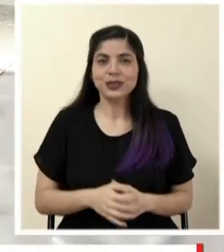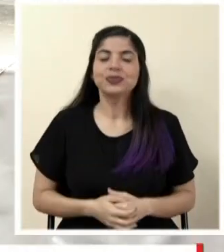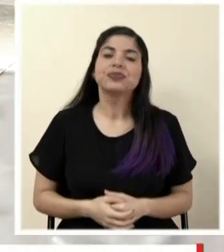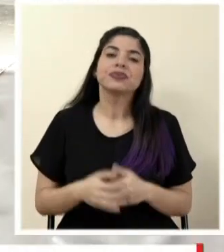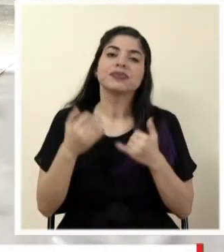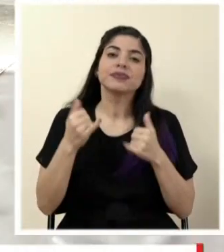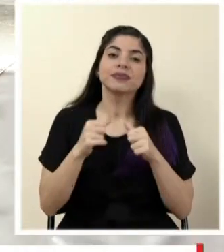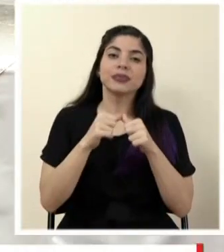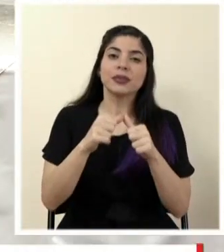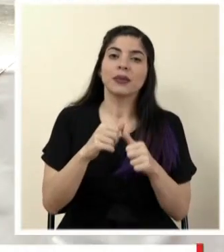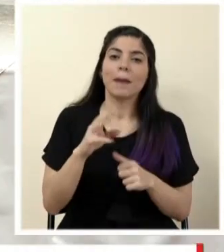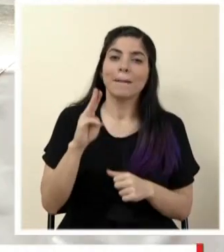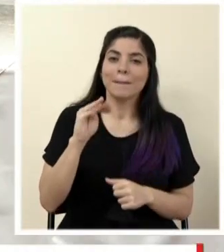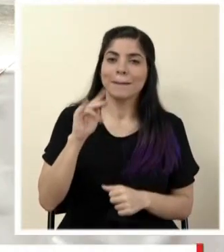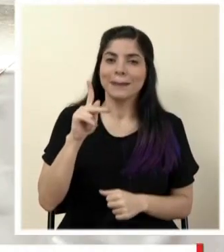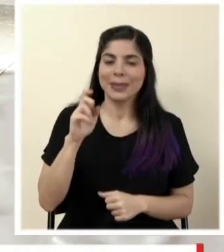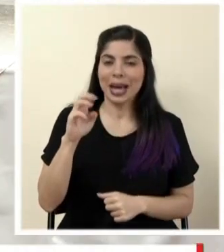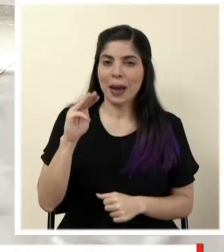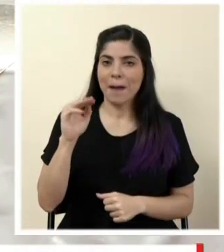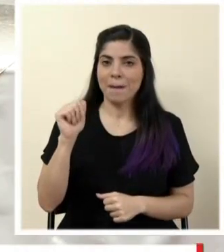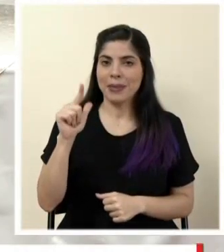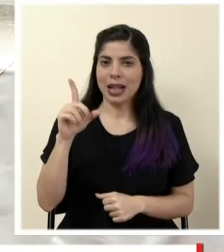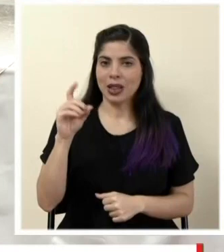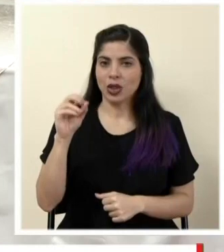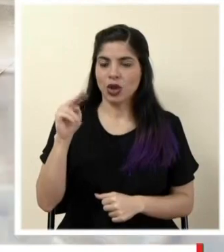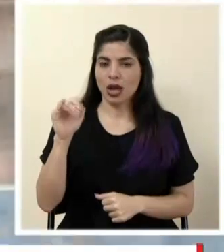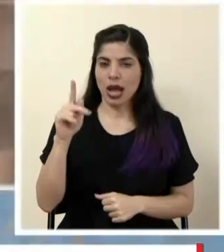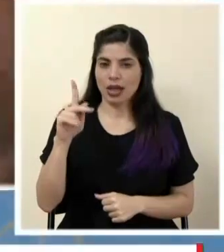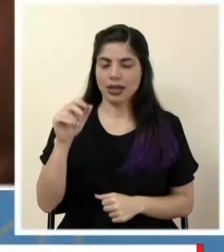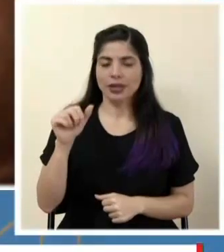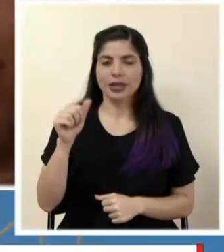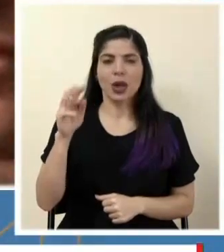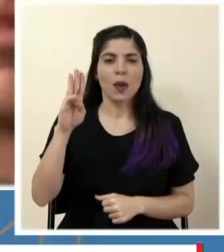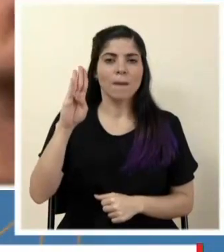Continuamos con Mike McDonald de Bloomberg News.